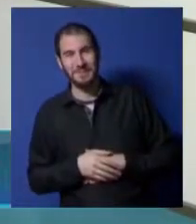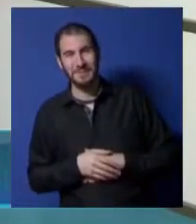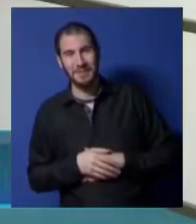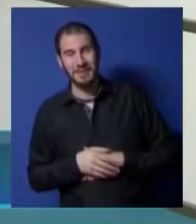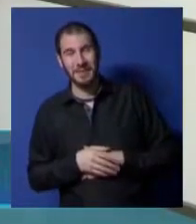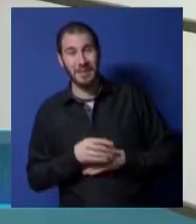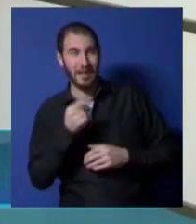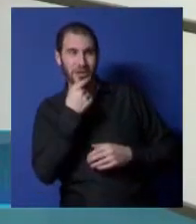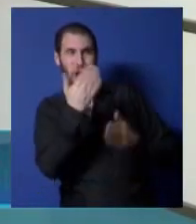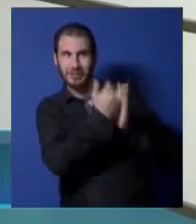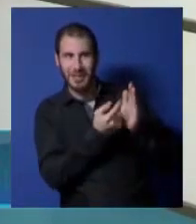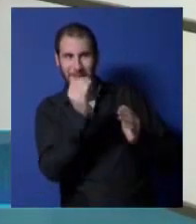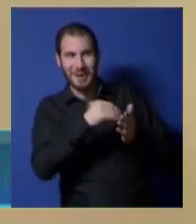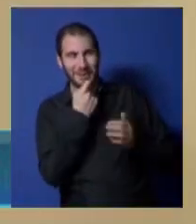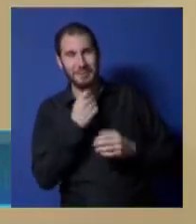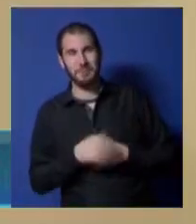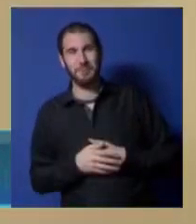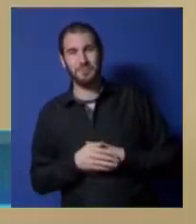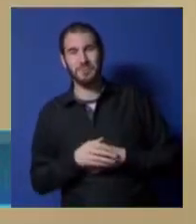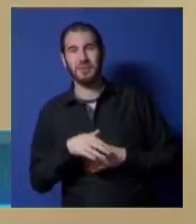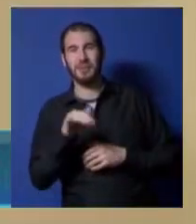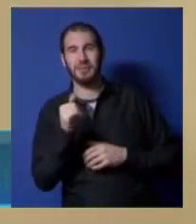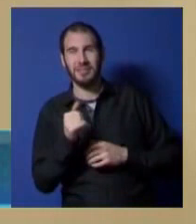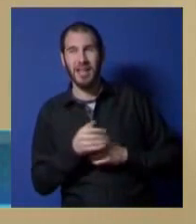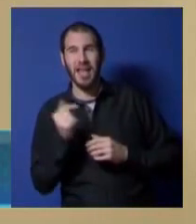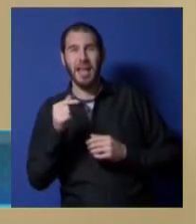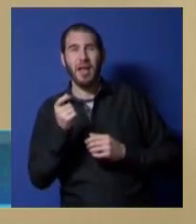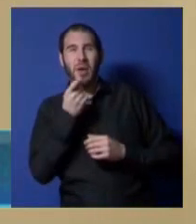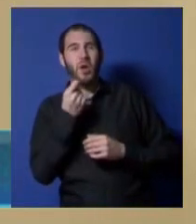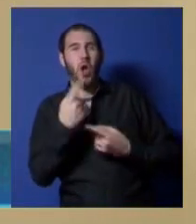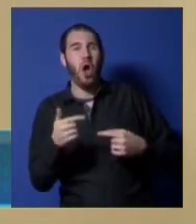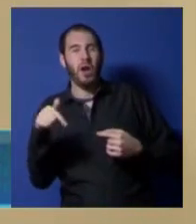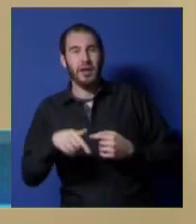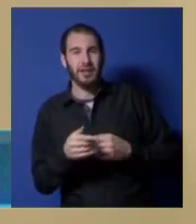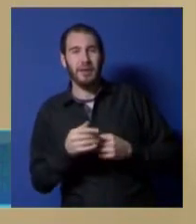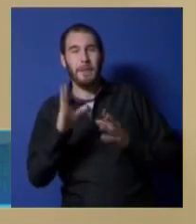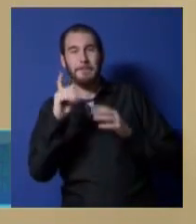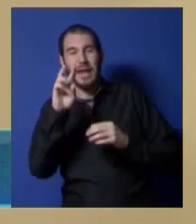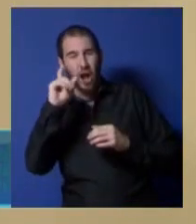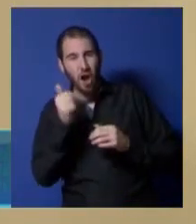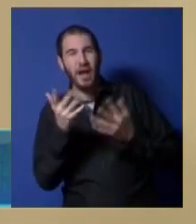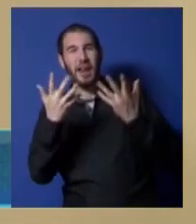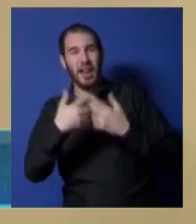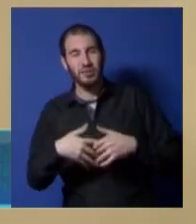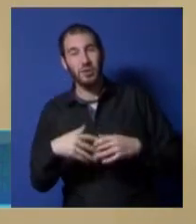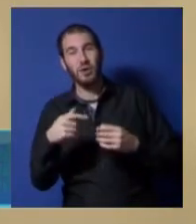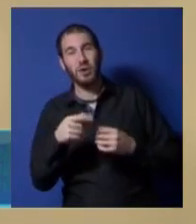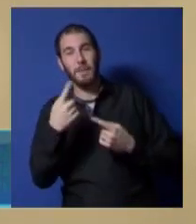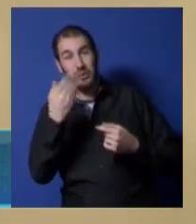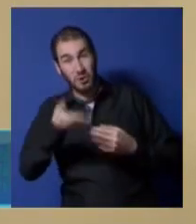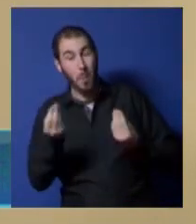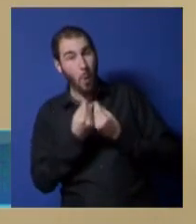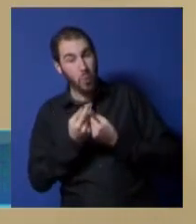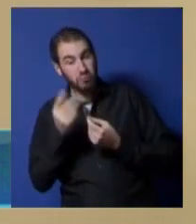bueno, no me hay que dar mucho más detalle, ¿no? Sí, es otra, otro, digamos, de lo que tiene que ver con Barloa en cuanto a que a muchas personas